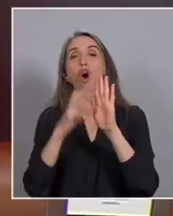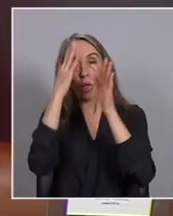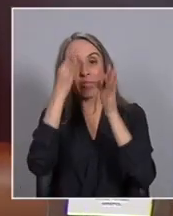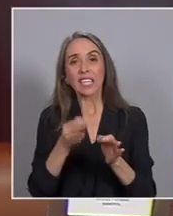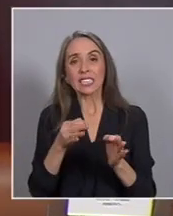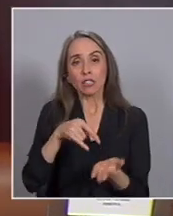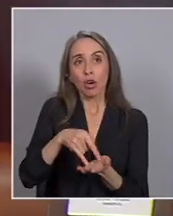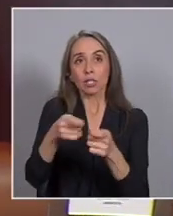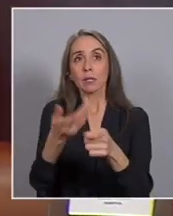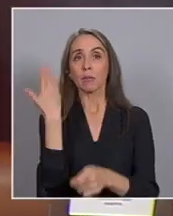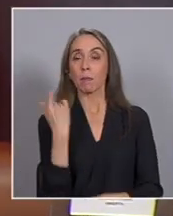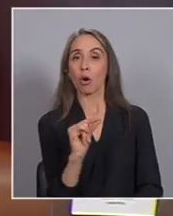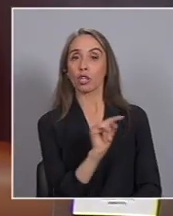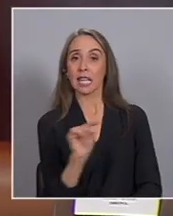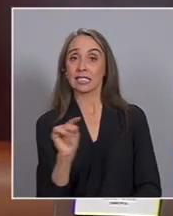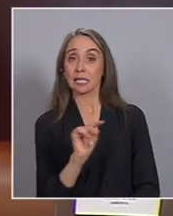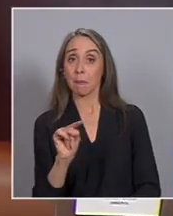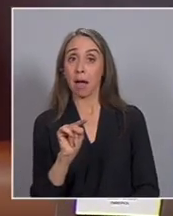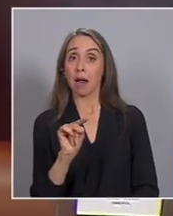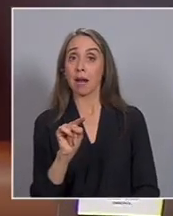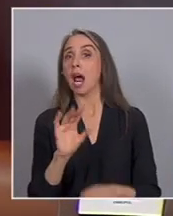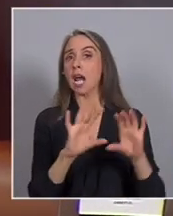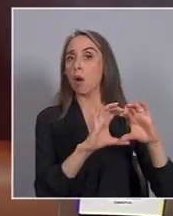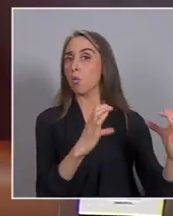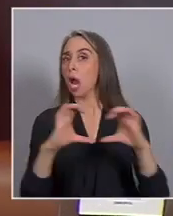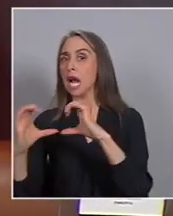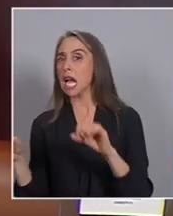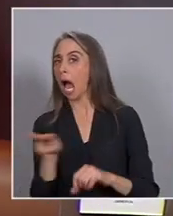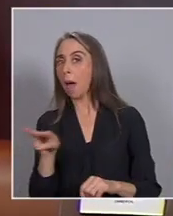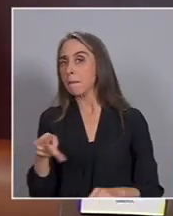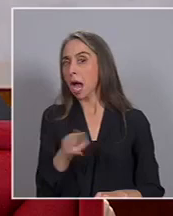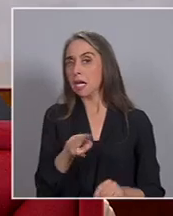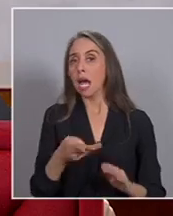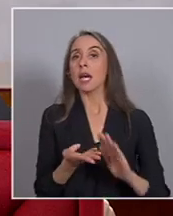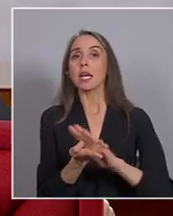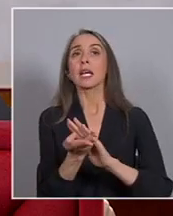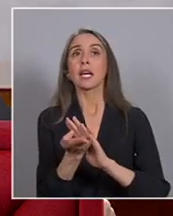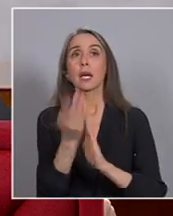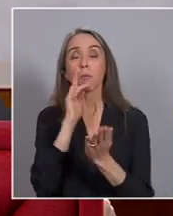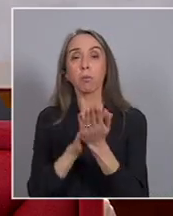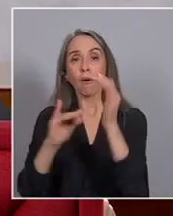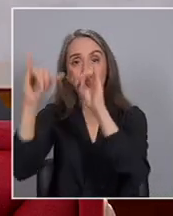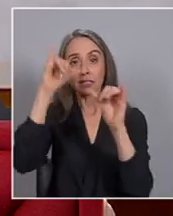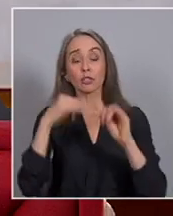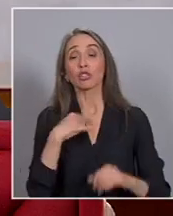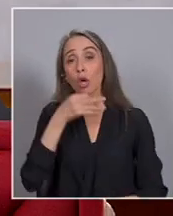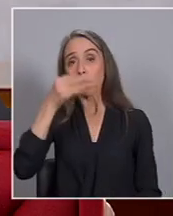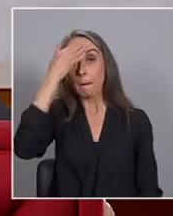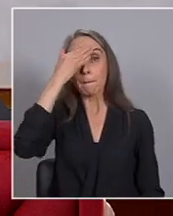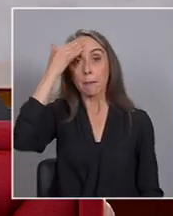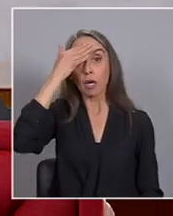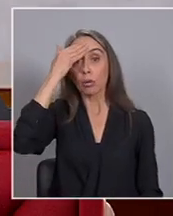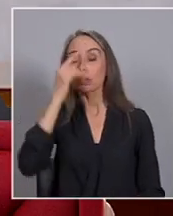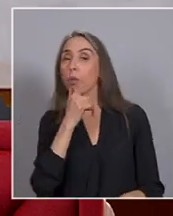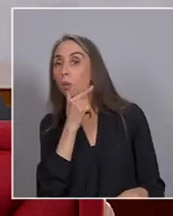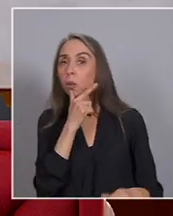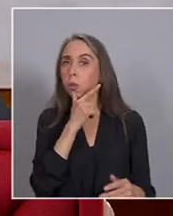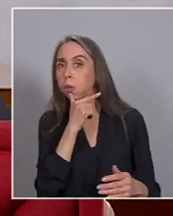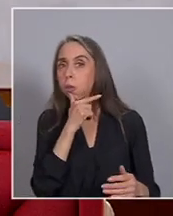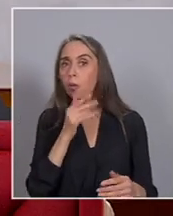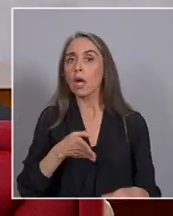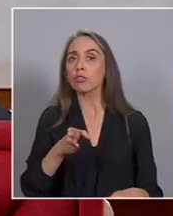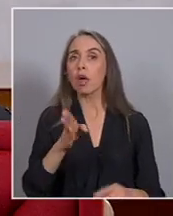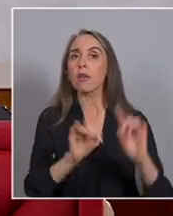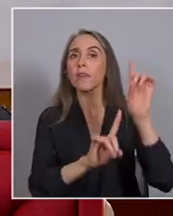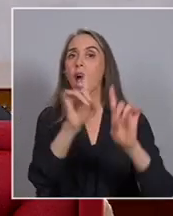hace pocas semanas y de evidencia científica, y manifiesto mi preocupación por el escepticismo que todavía se